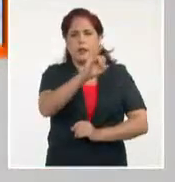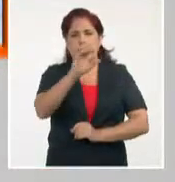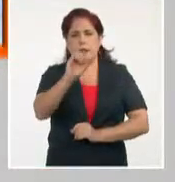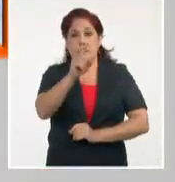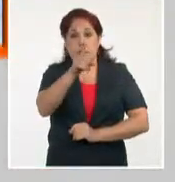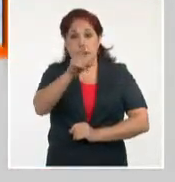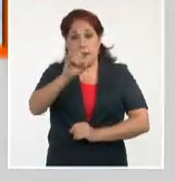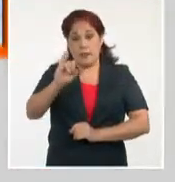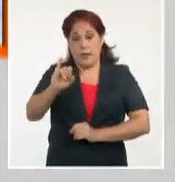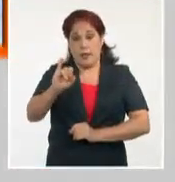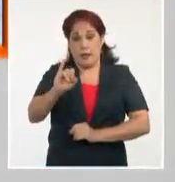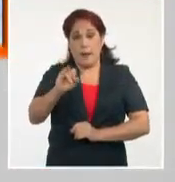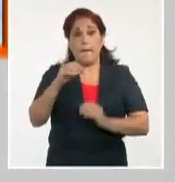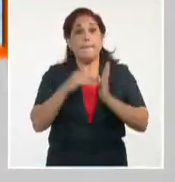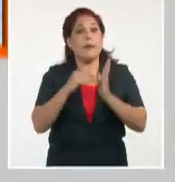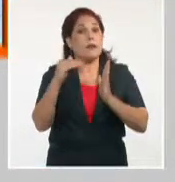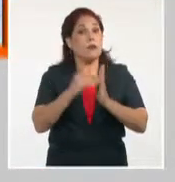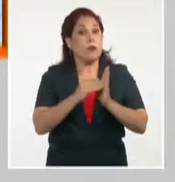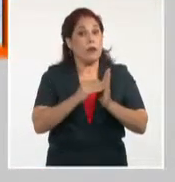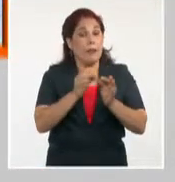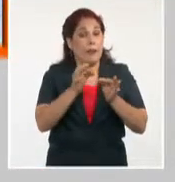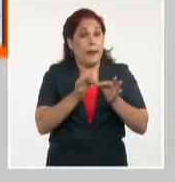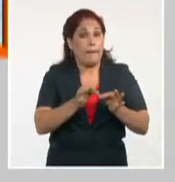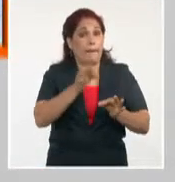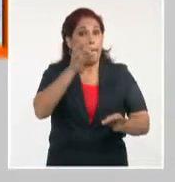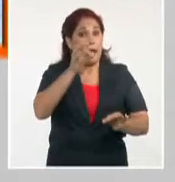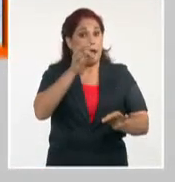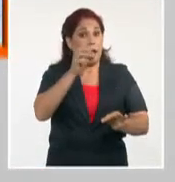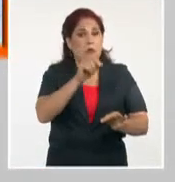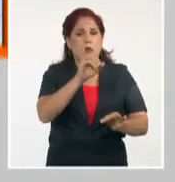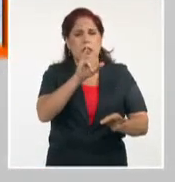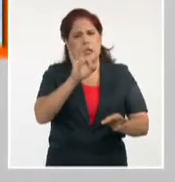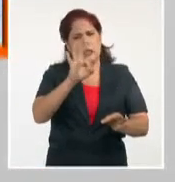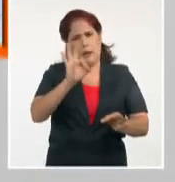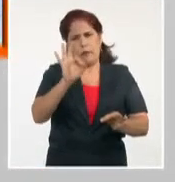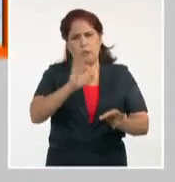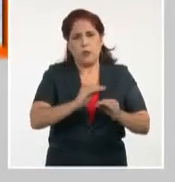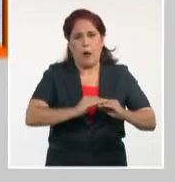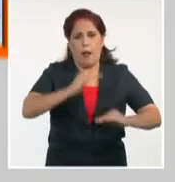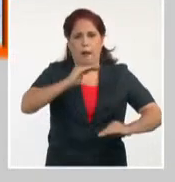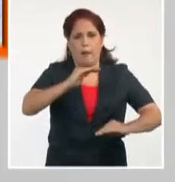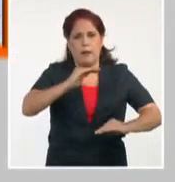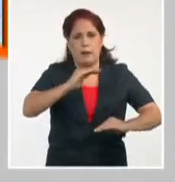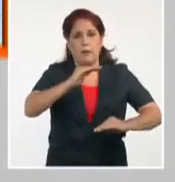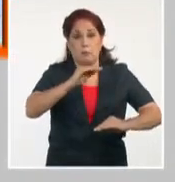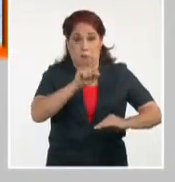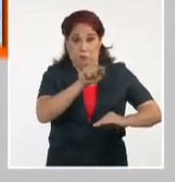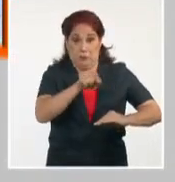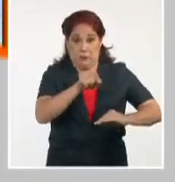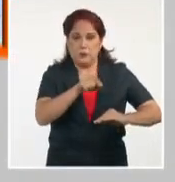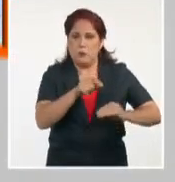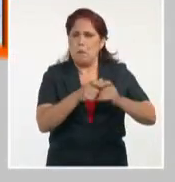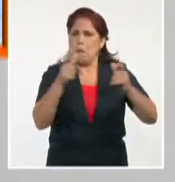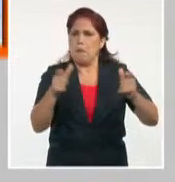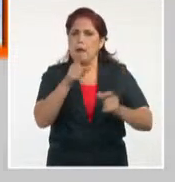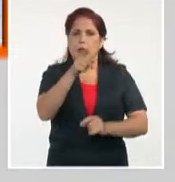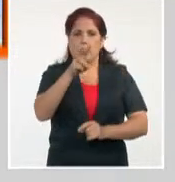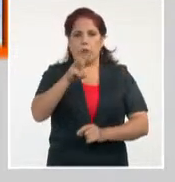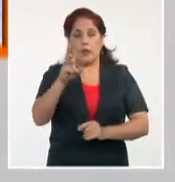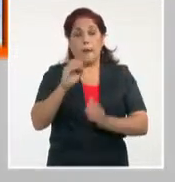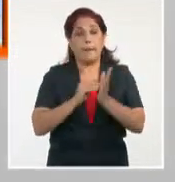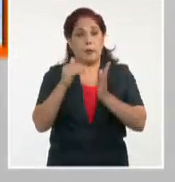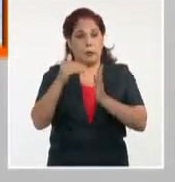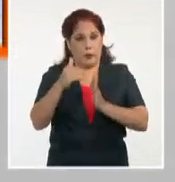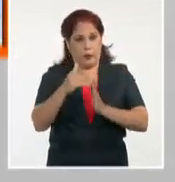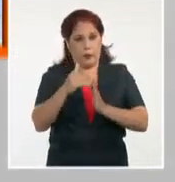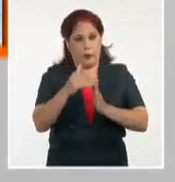5.716 millones de metros cúbicos, el 63% de la capacidad nacional, con un aumento de 133 millones,